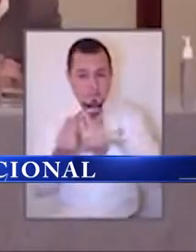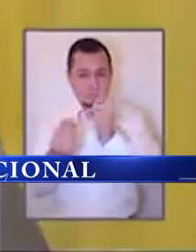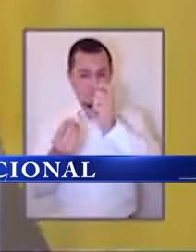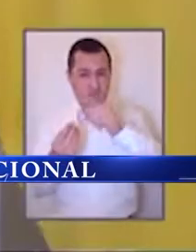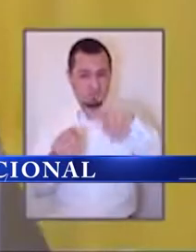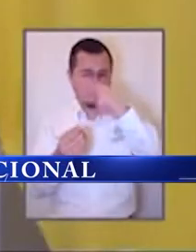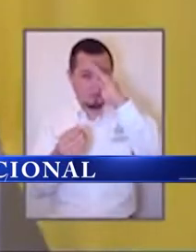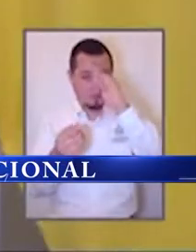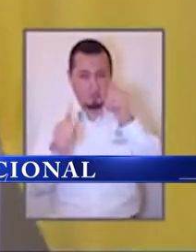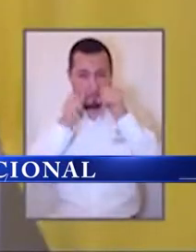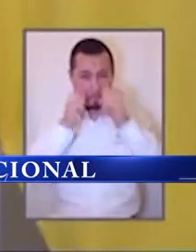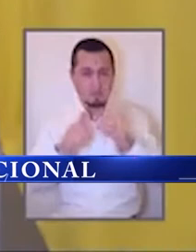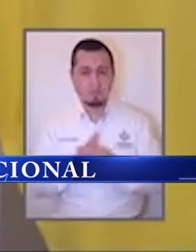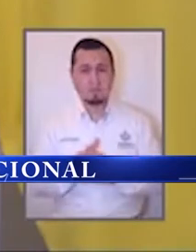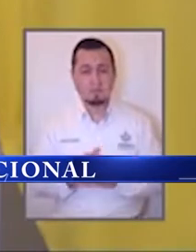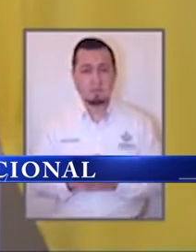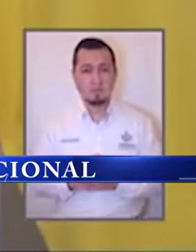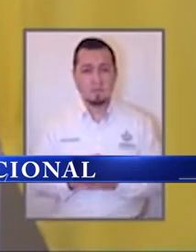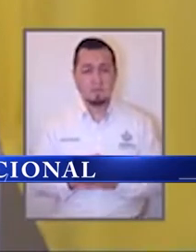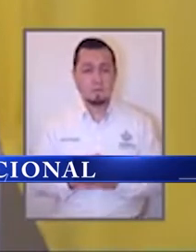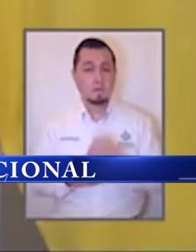emergencia